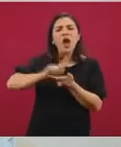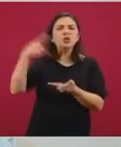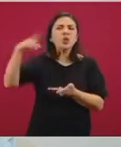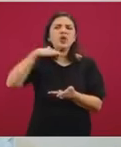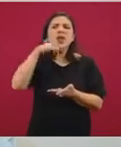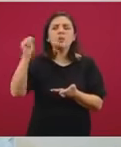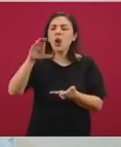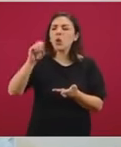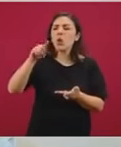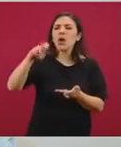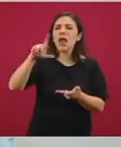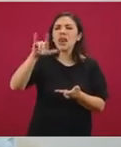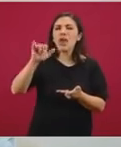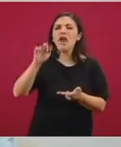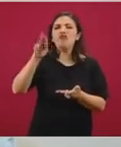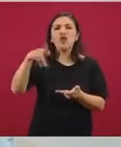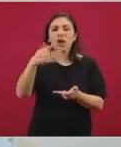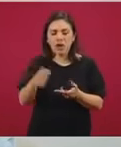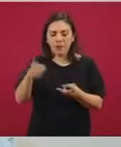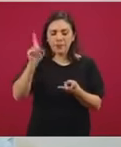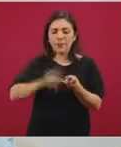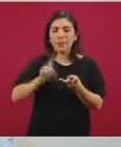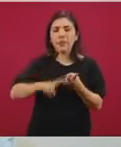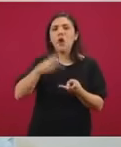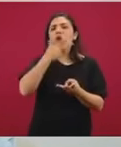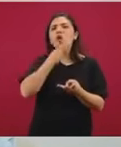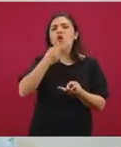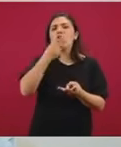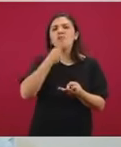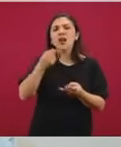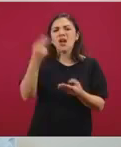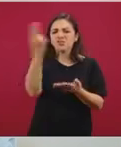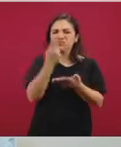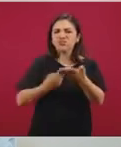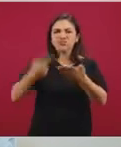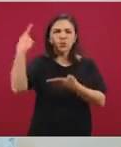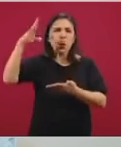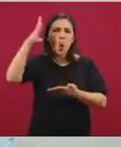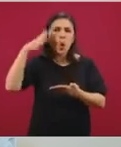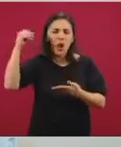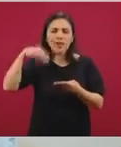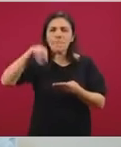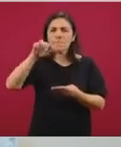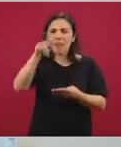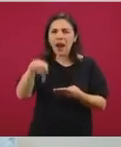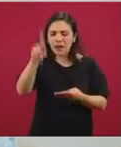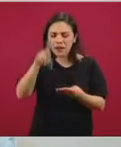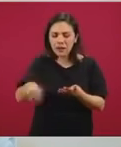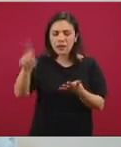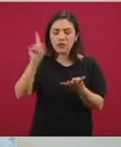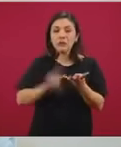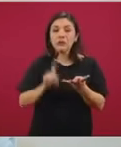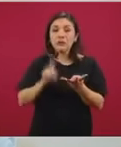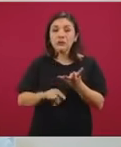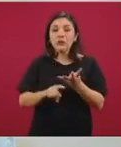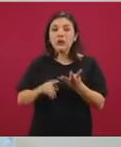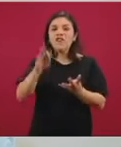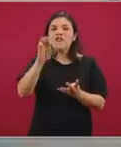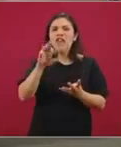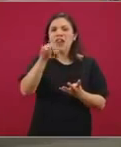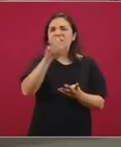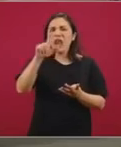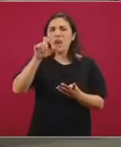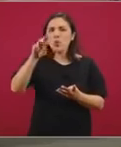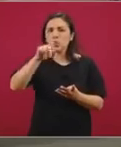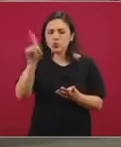alemana Cornelia Funke, está el ilustrador holandés Mark Jansen, Fer de la